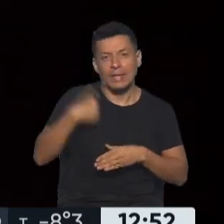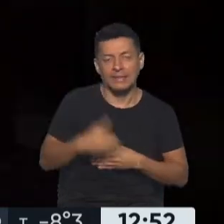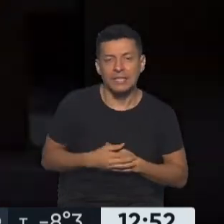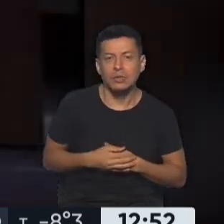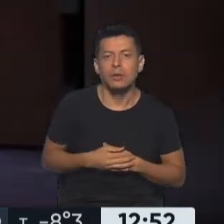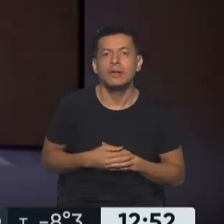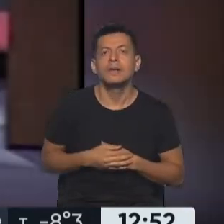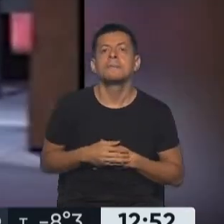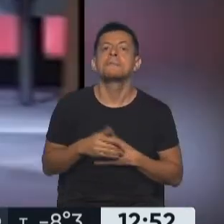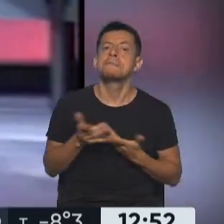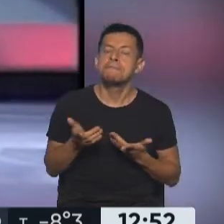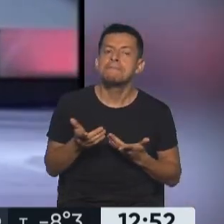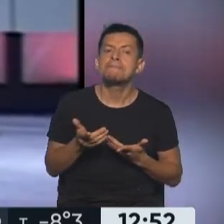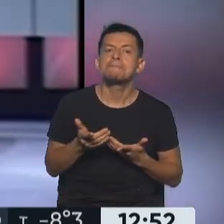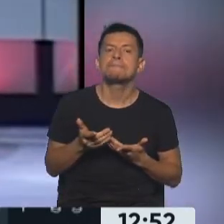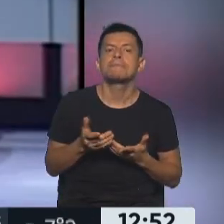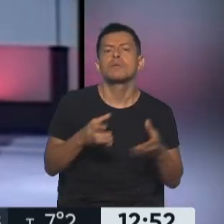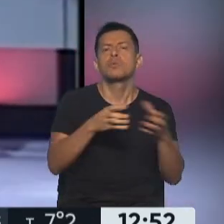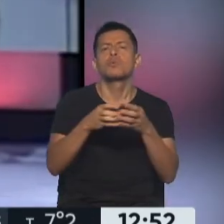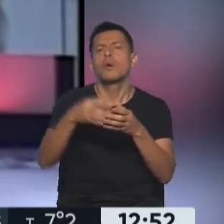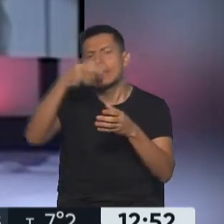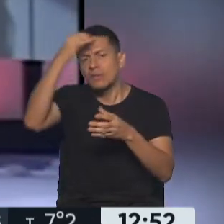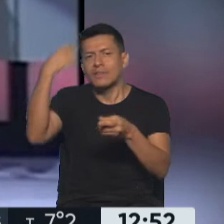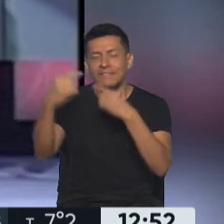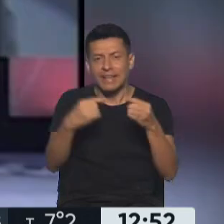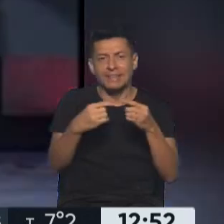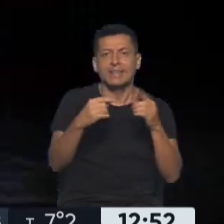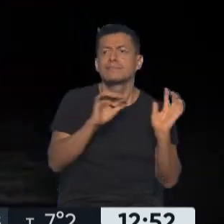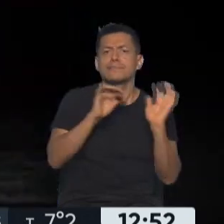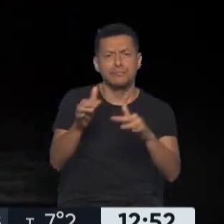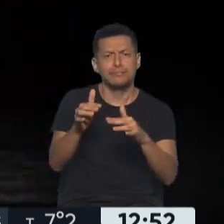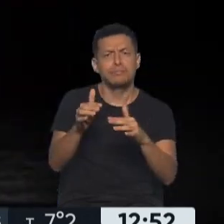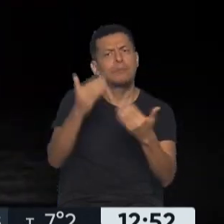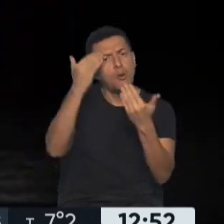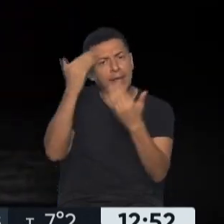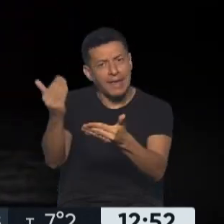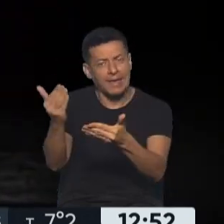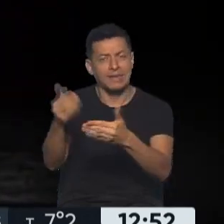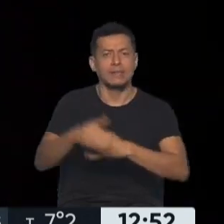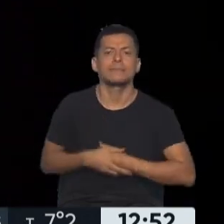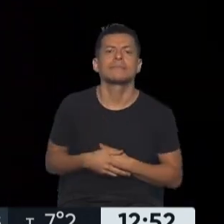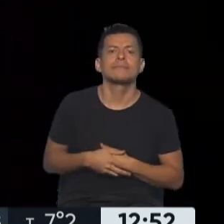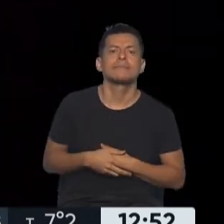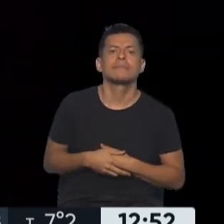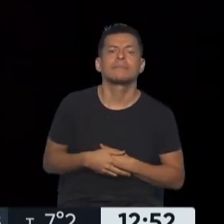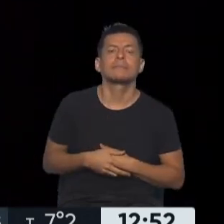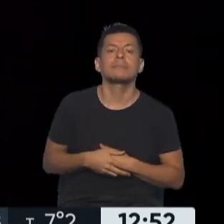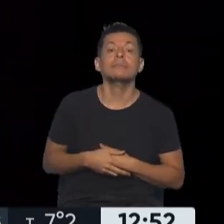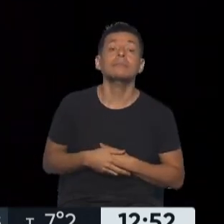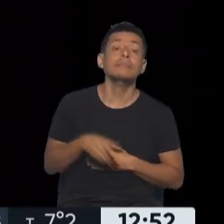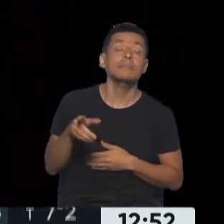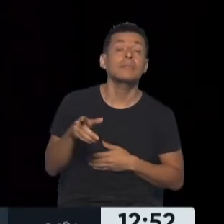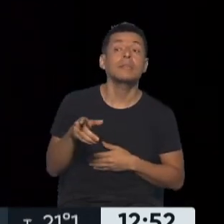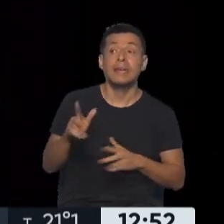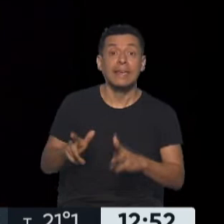Está, cada uno de los elencos del multiteatro va a estar rindiendo tributo en cada una de las funciones de hoy. El edificio